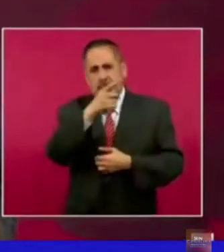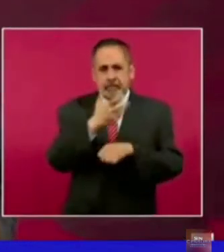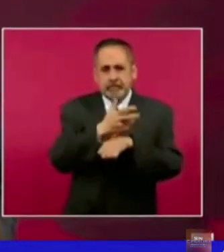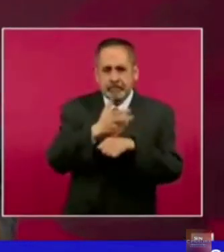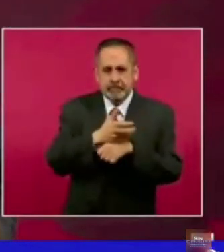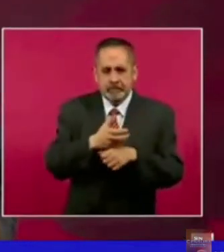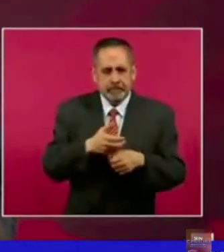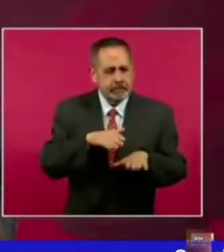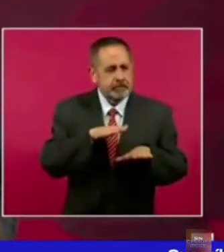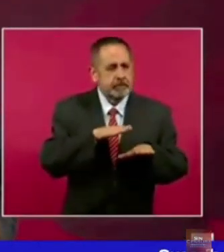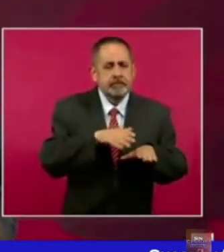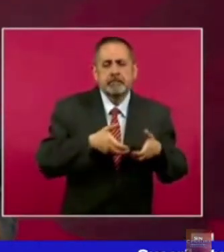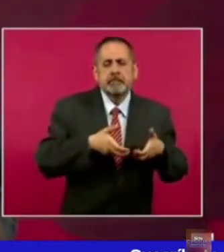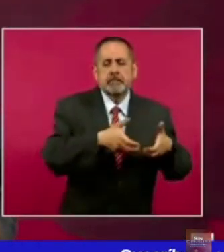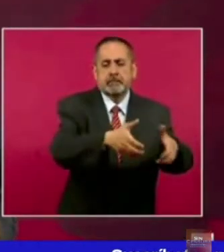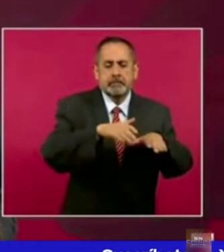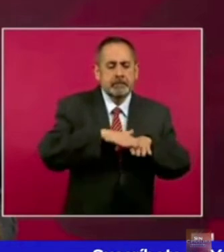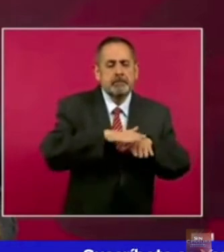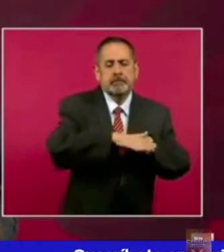Unidos.